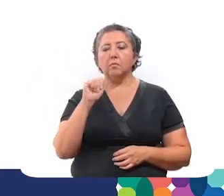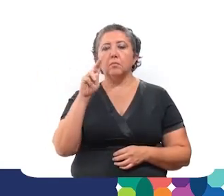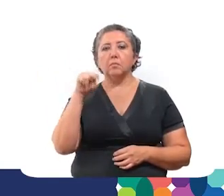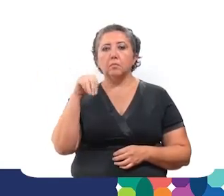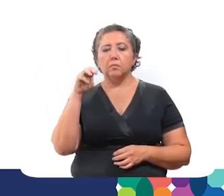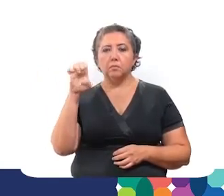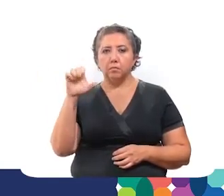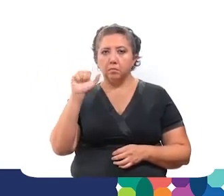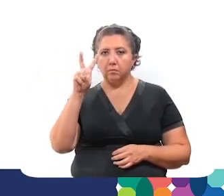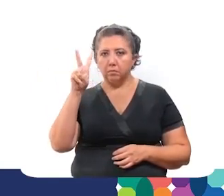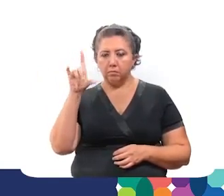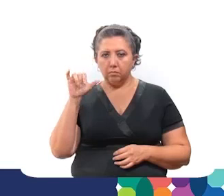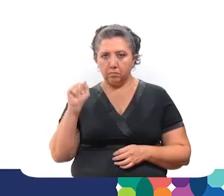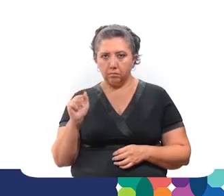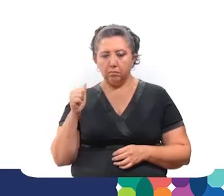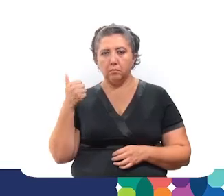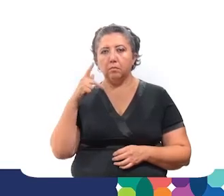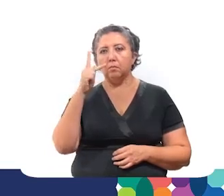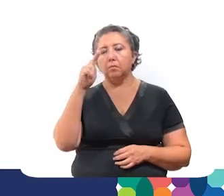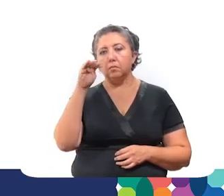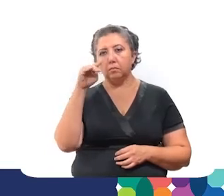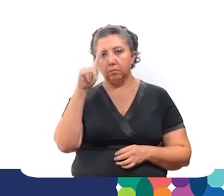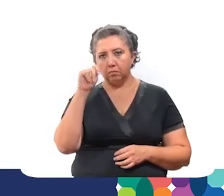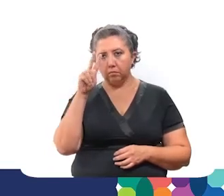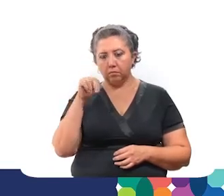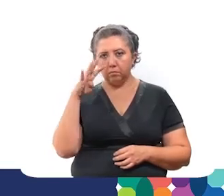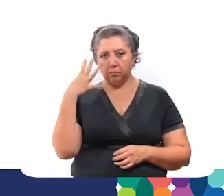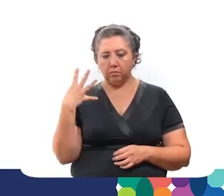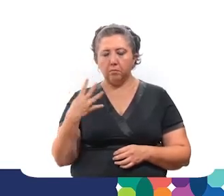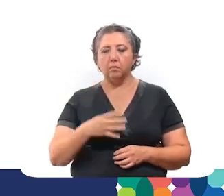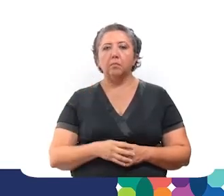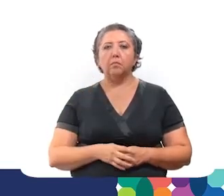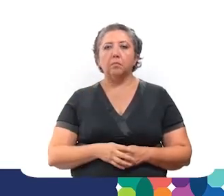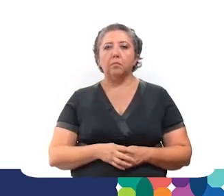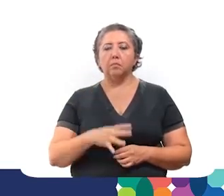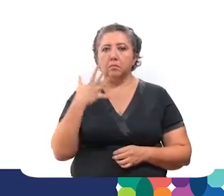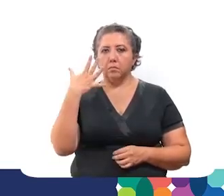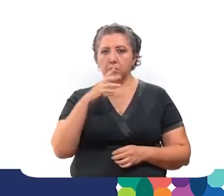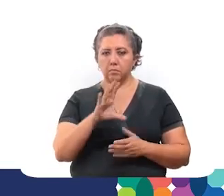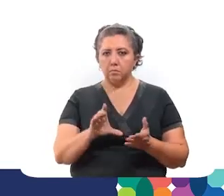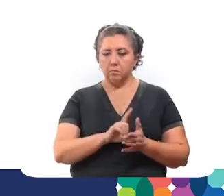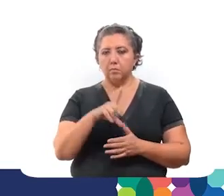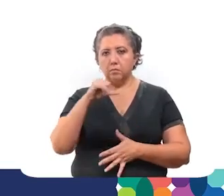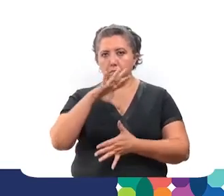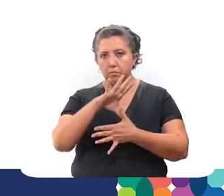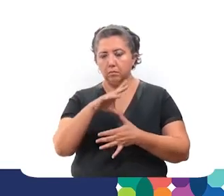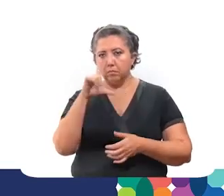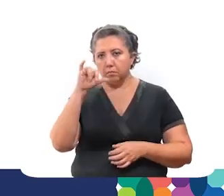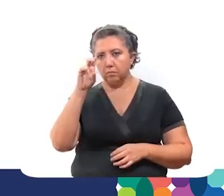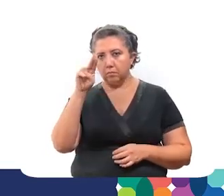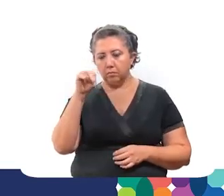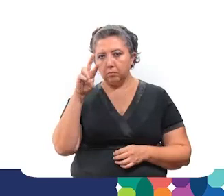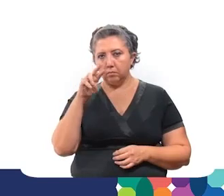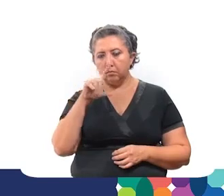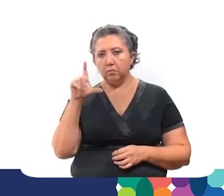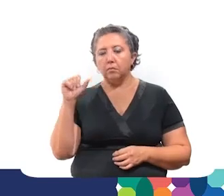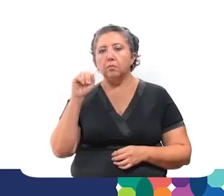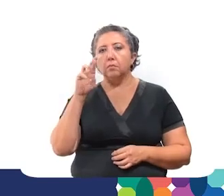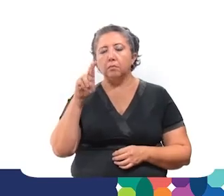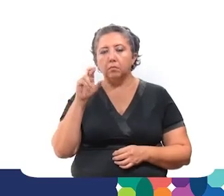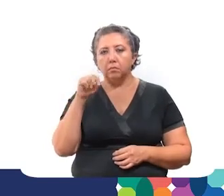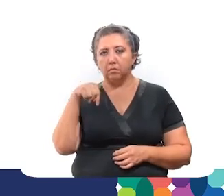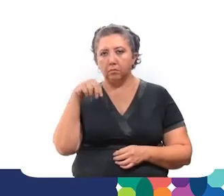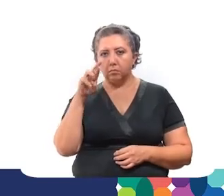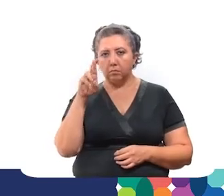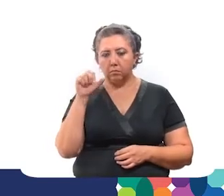Manuel Ávila Camacho, Miguel Hidalgo, Pacaptún y Porvenir con 4. 5 colonias, Las Américas, Leandro Valle, Morelos Oriente,